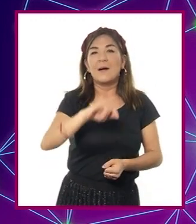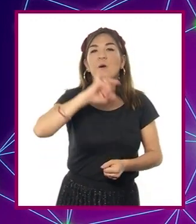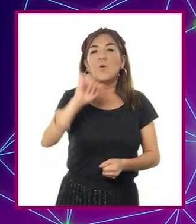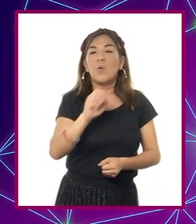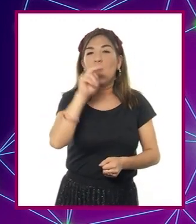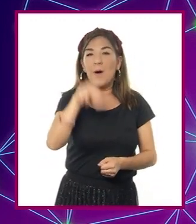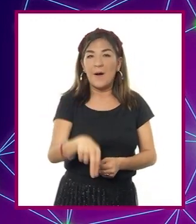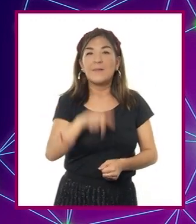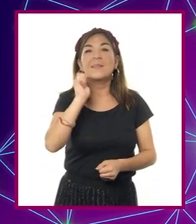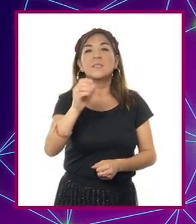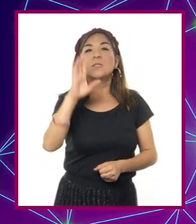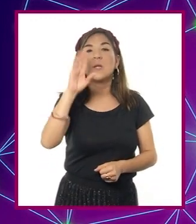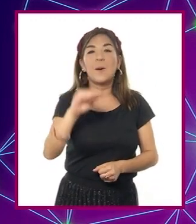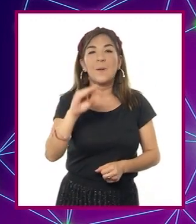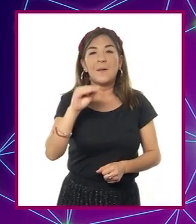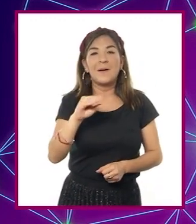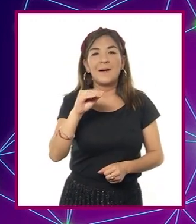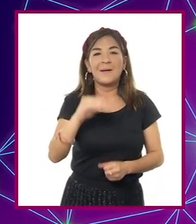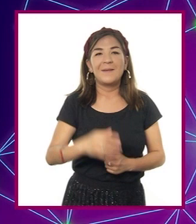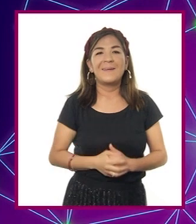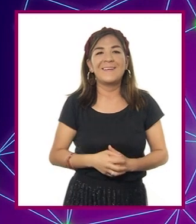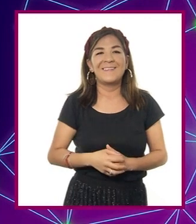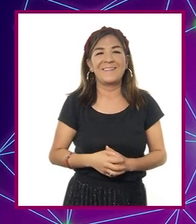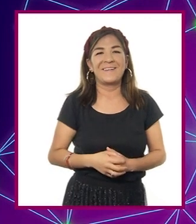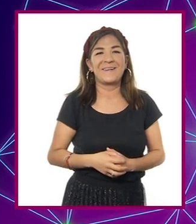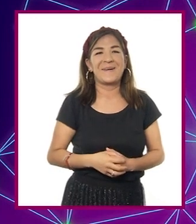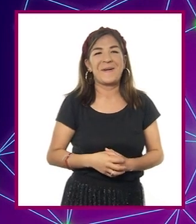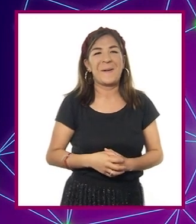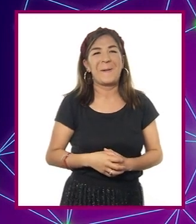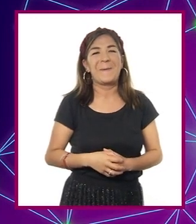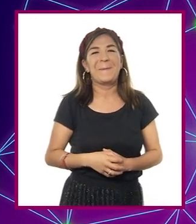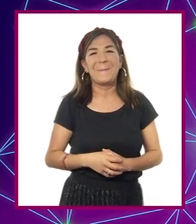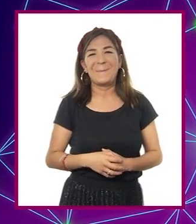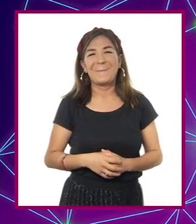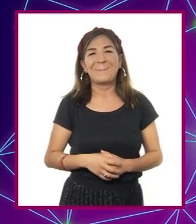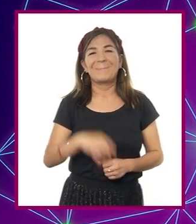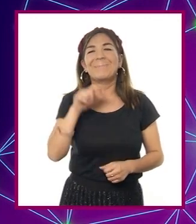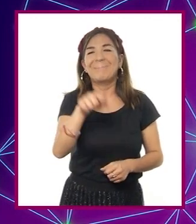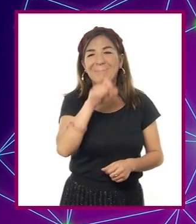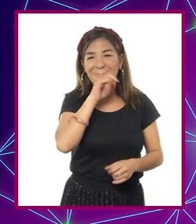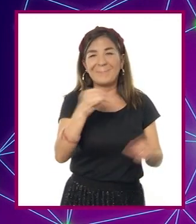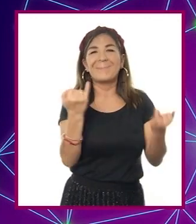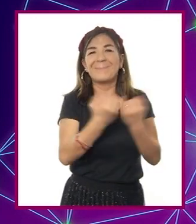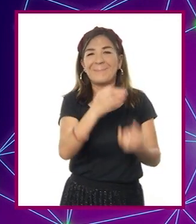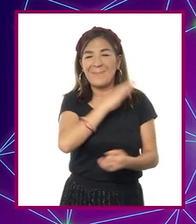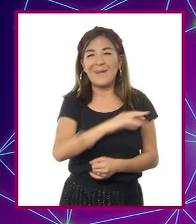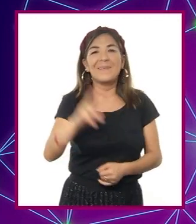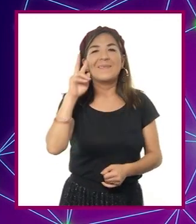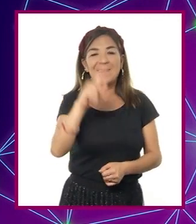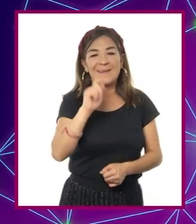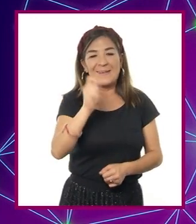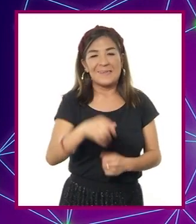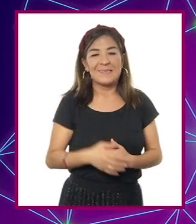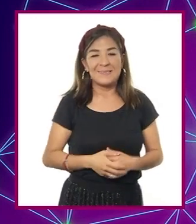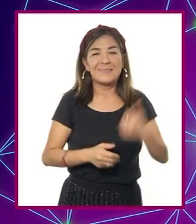es de 90 kilómetros por hora. También podemos observar la